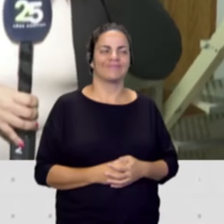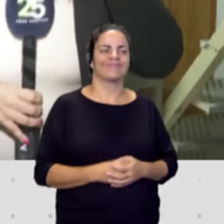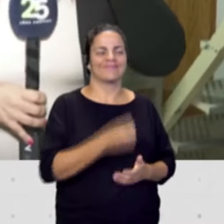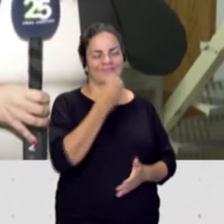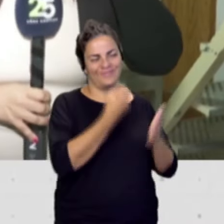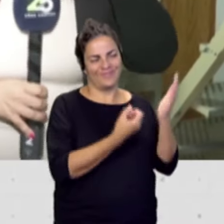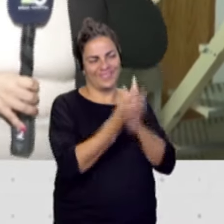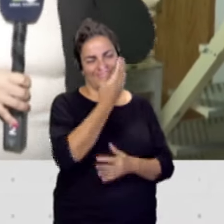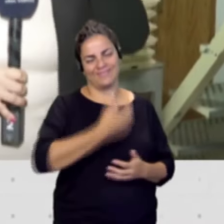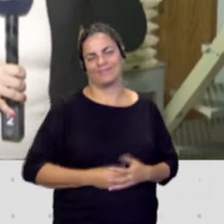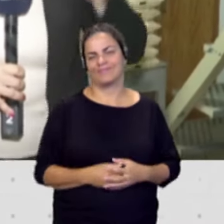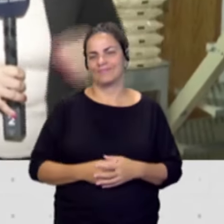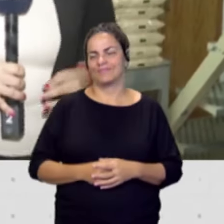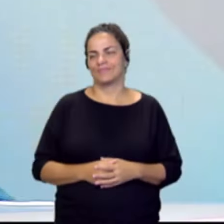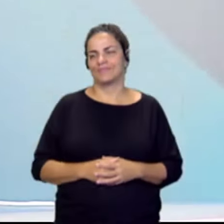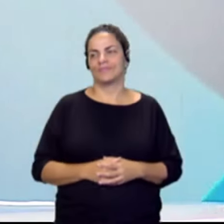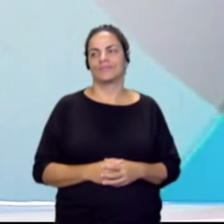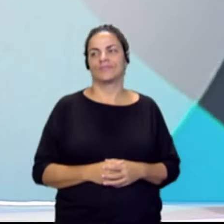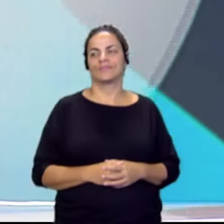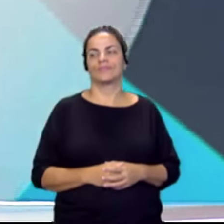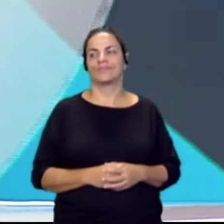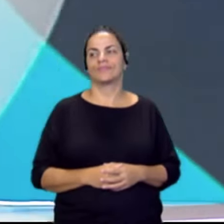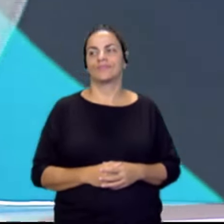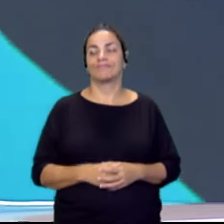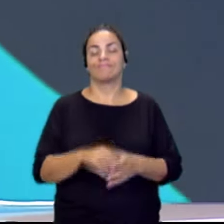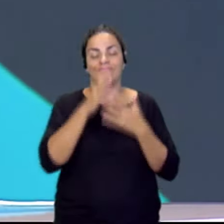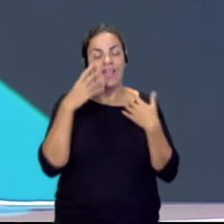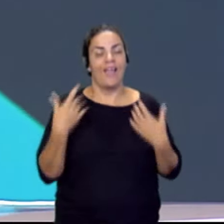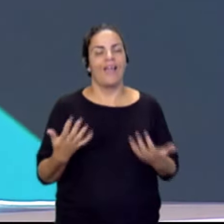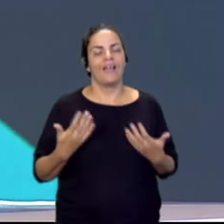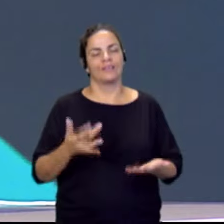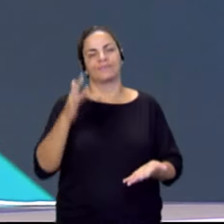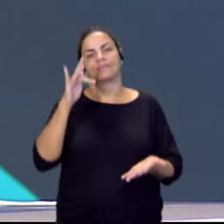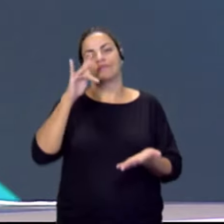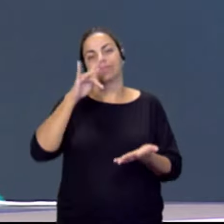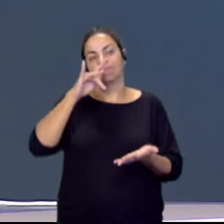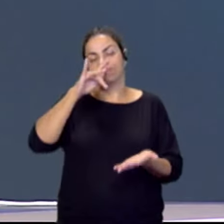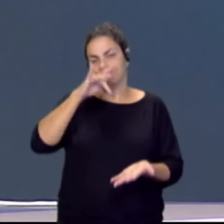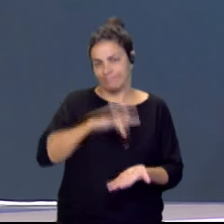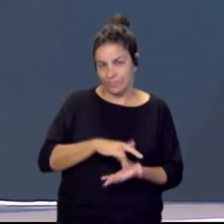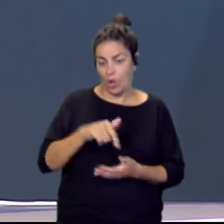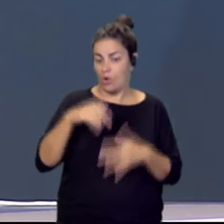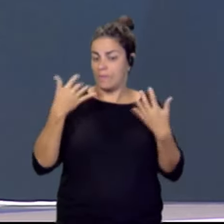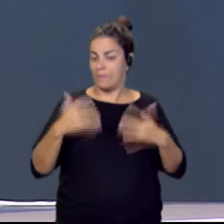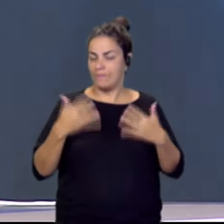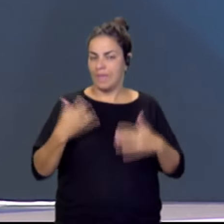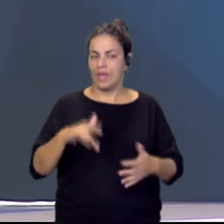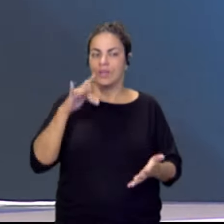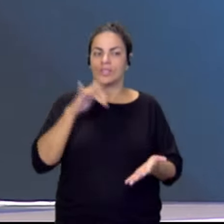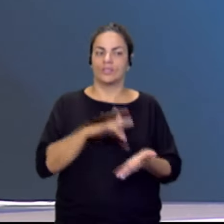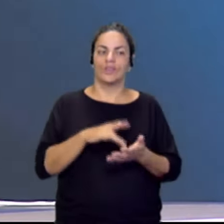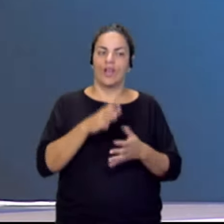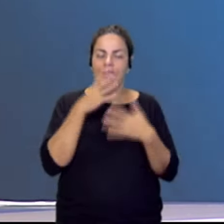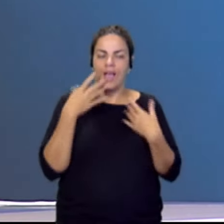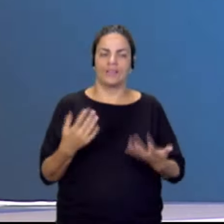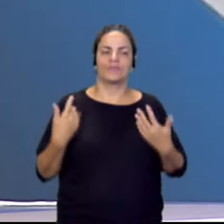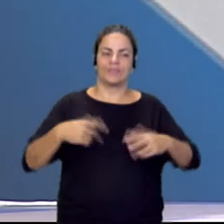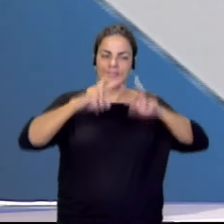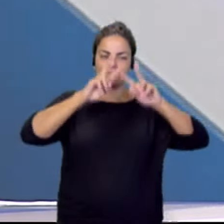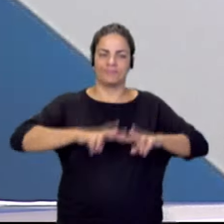Buenos días. Bueno, pues llega el momento en esta mañana de miércoles de analizar la actualidad